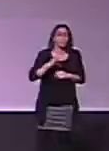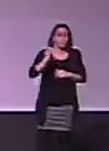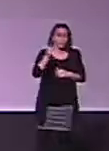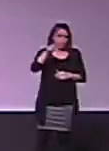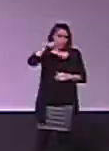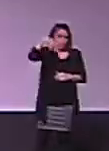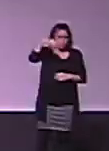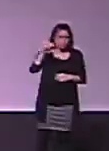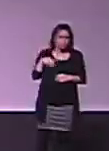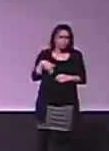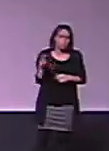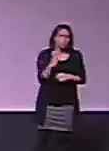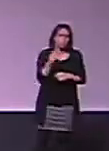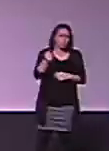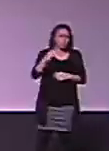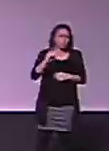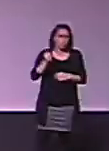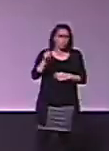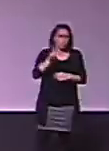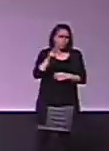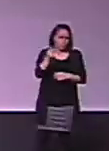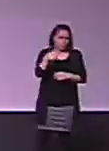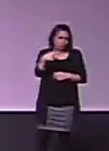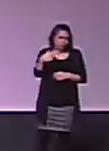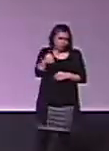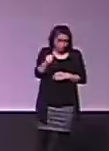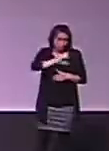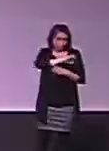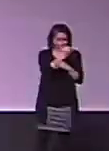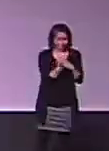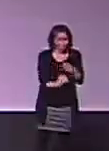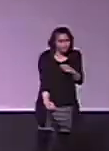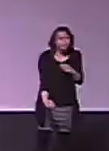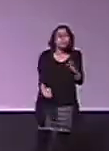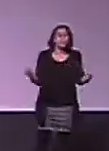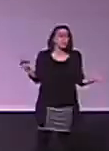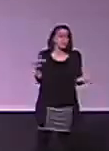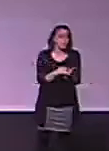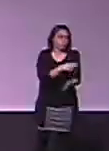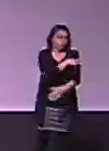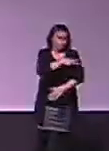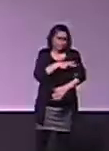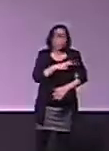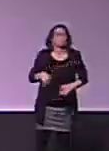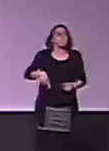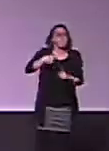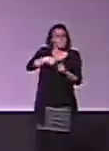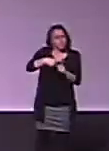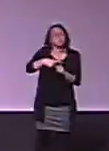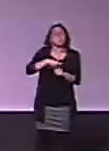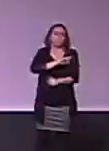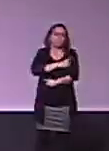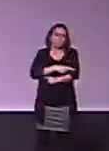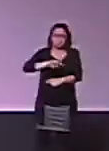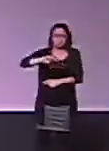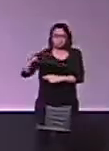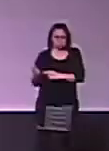zen, baina ez hori bakarrik, belar jokeiko eta eskubaloiko jokalaria ere izan zen. Horrek erakusten